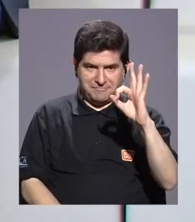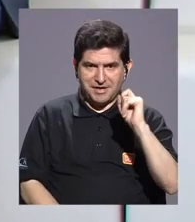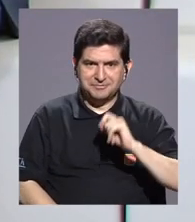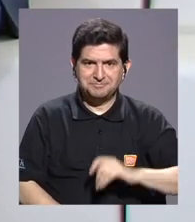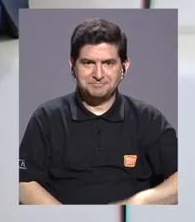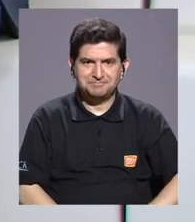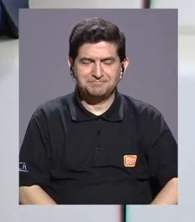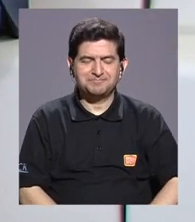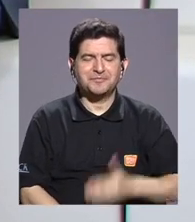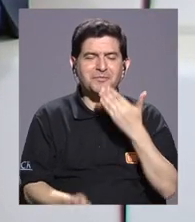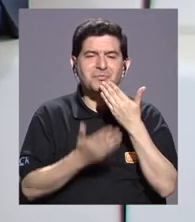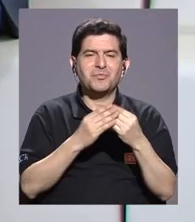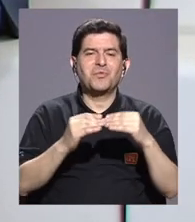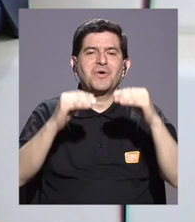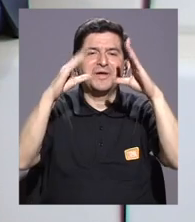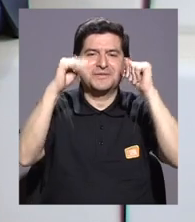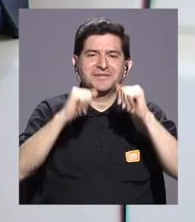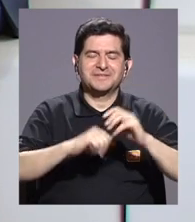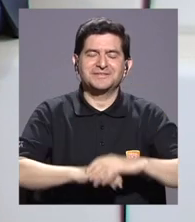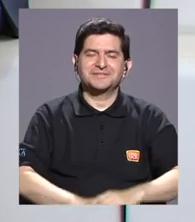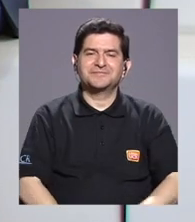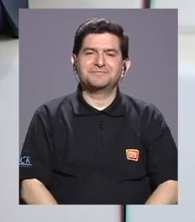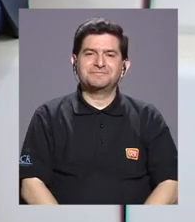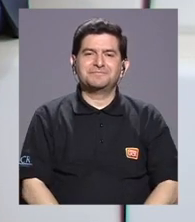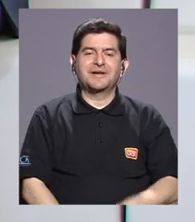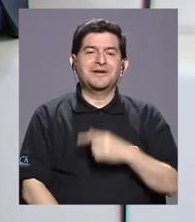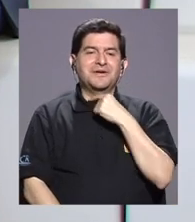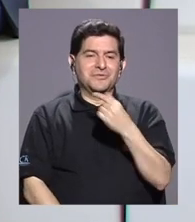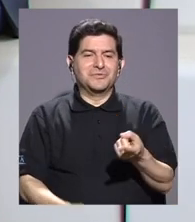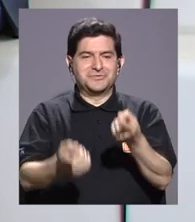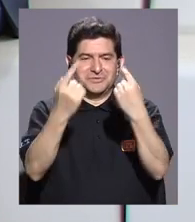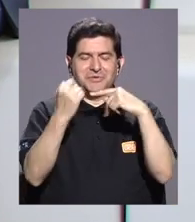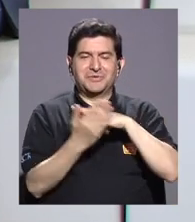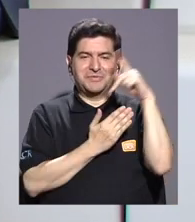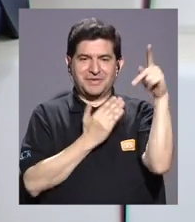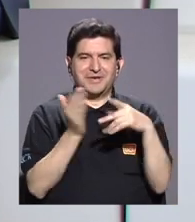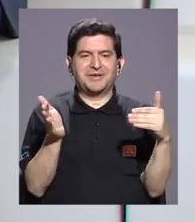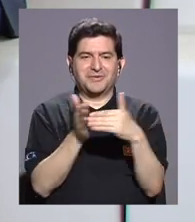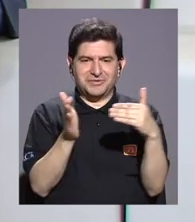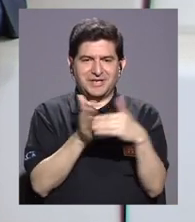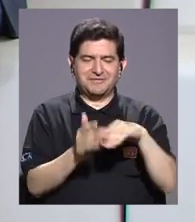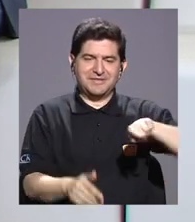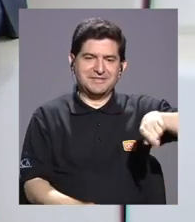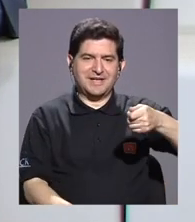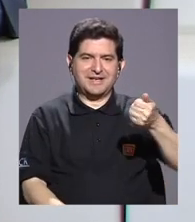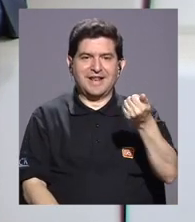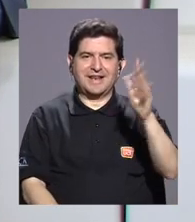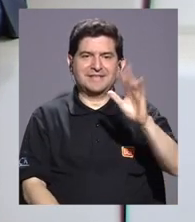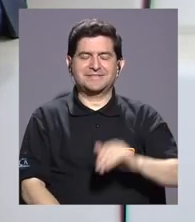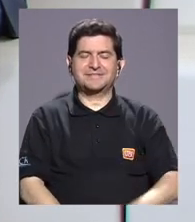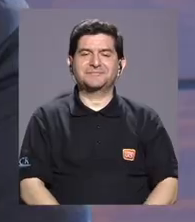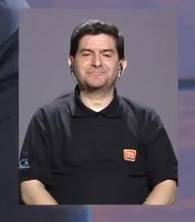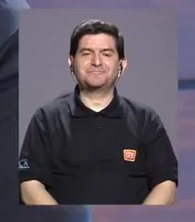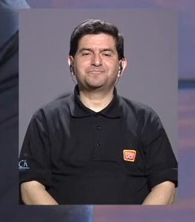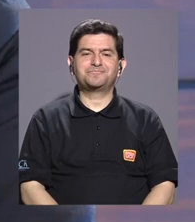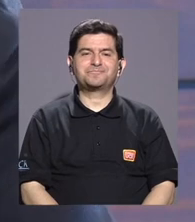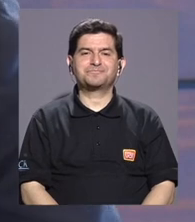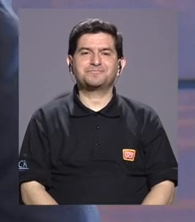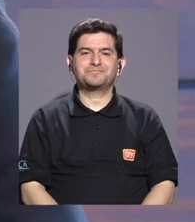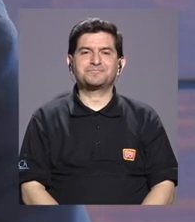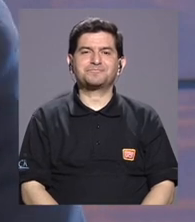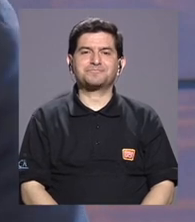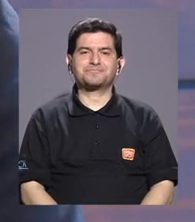don José? Muy buenos días, muy buenos días. Un gusto estar aquí en el programa una vez más en Canal 15. Buena nota, don